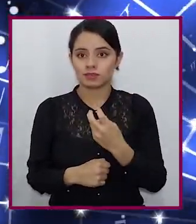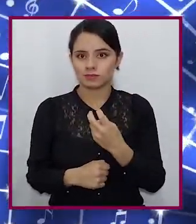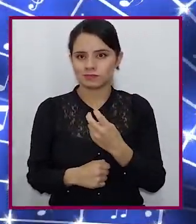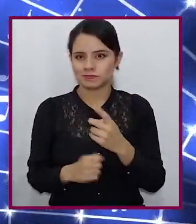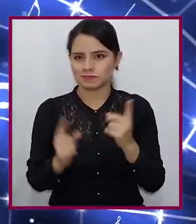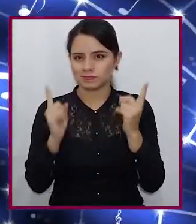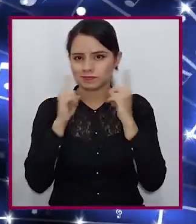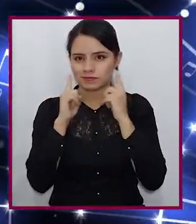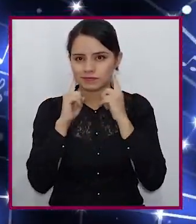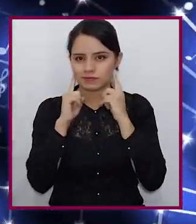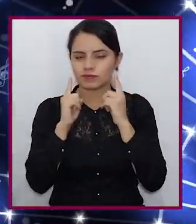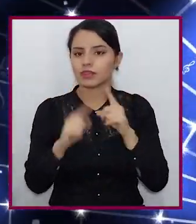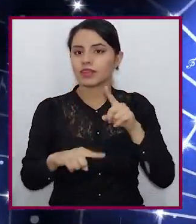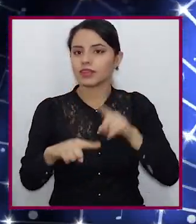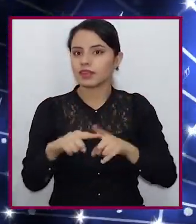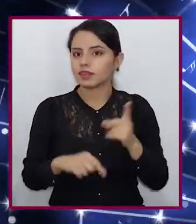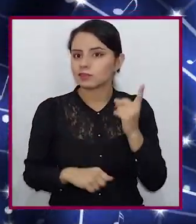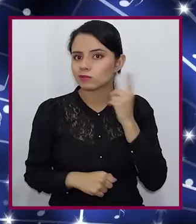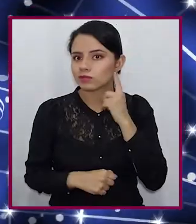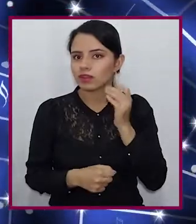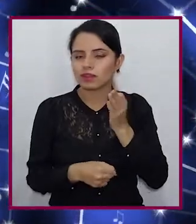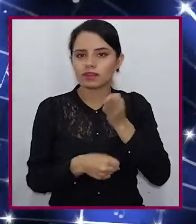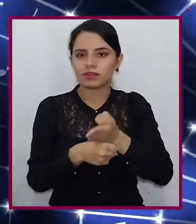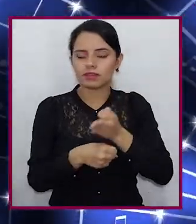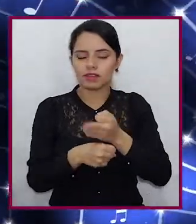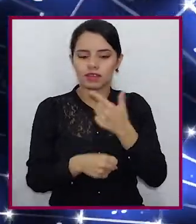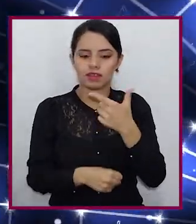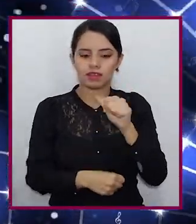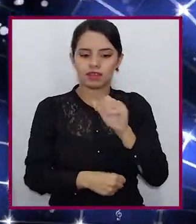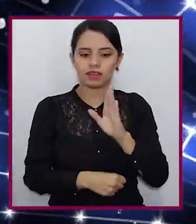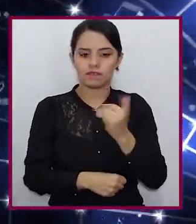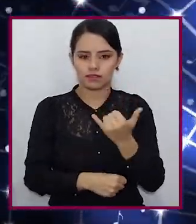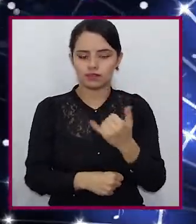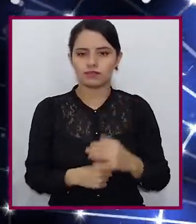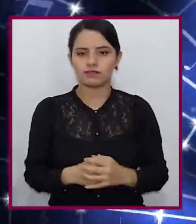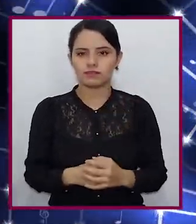oídos, quien tiene que escucharnos ahorita es Gaby.